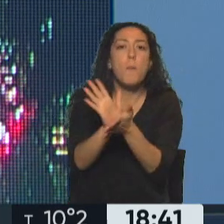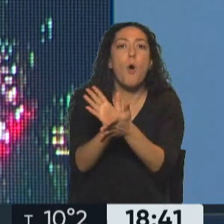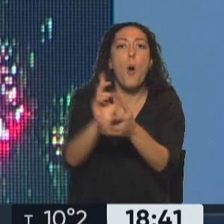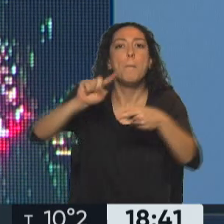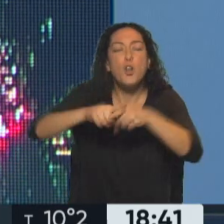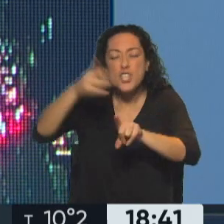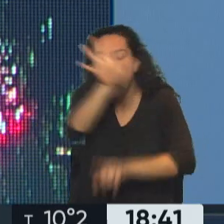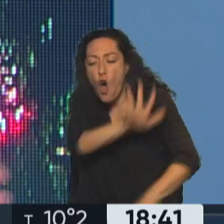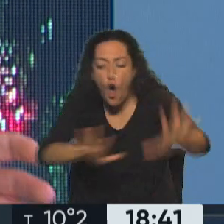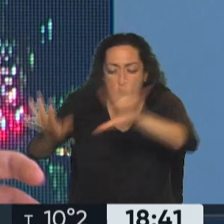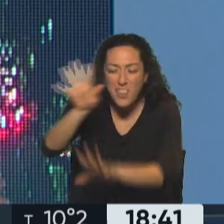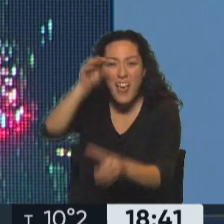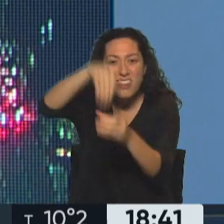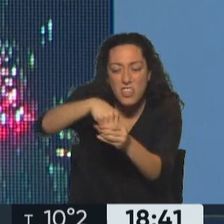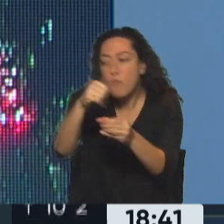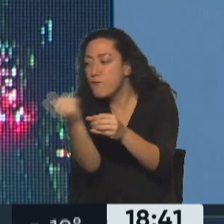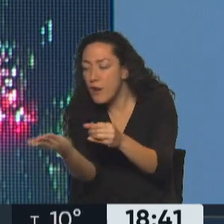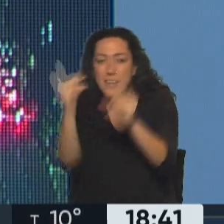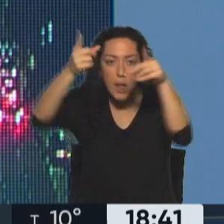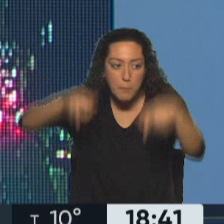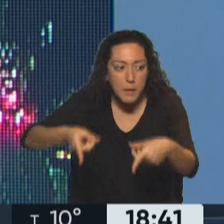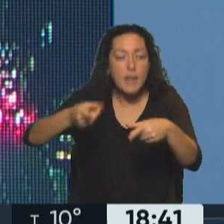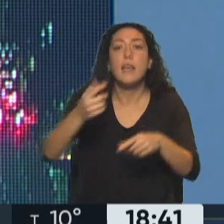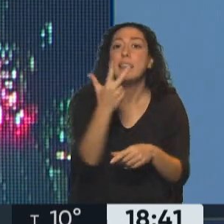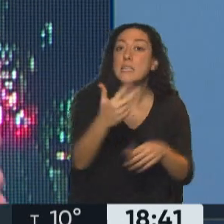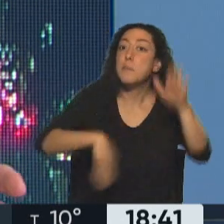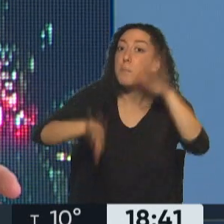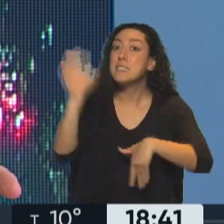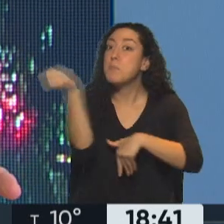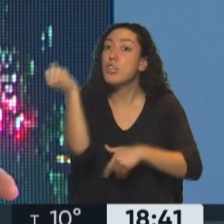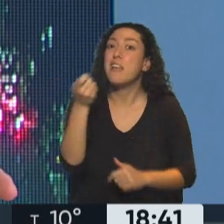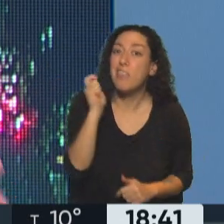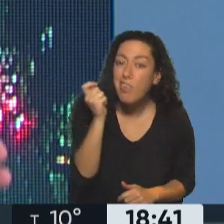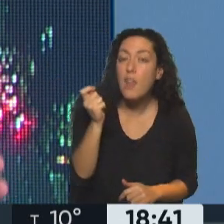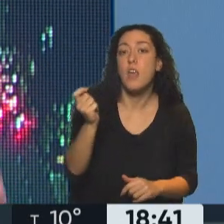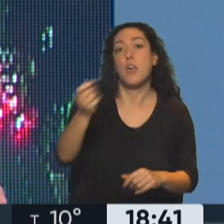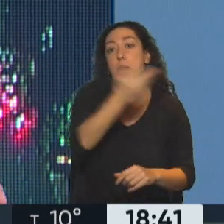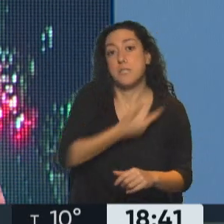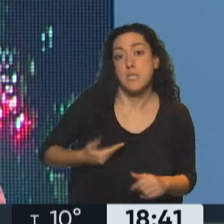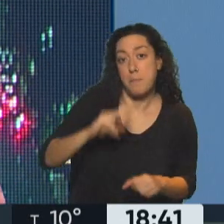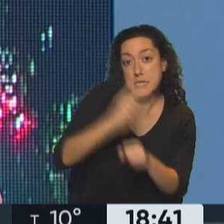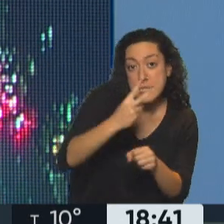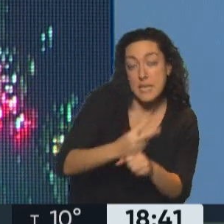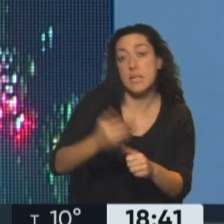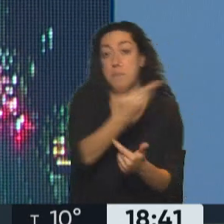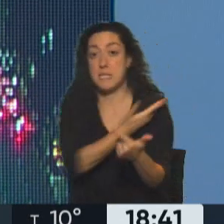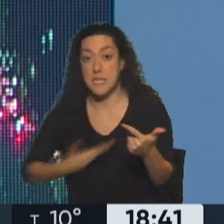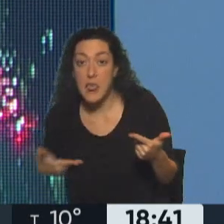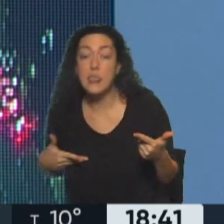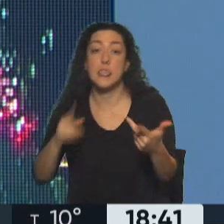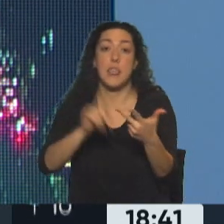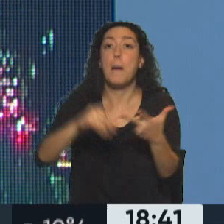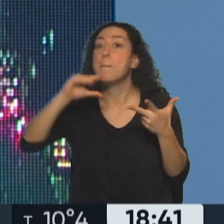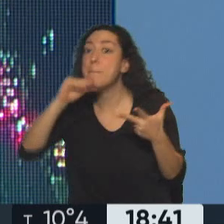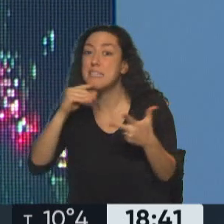político conversando en los tres actores más importantes de esta coalición. La vicepresidenta de los argentinos, el presidente de los argentinos y